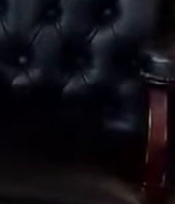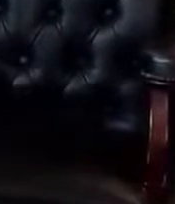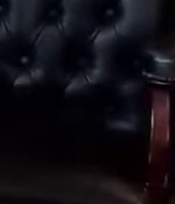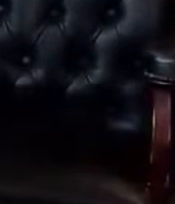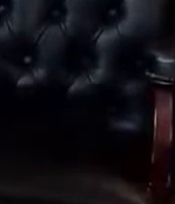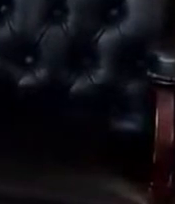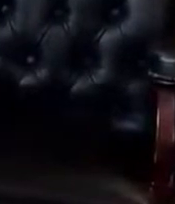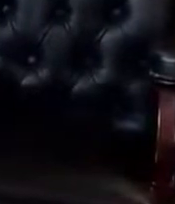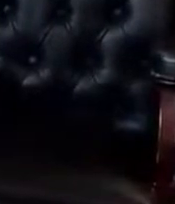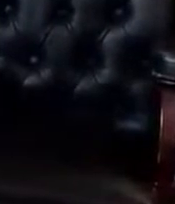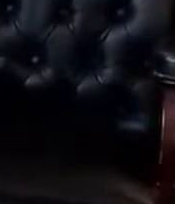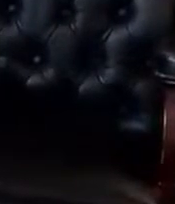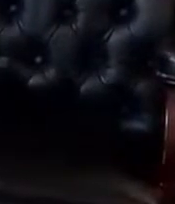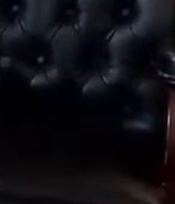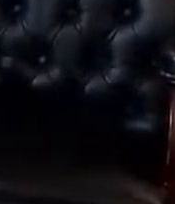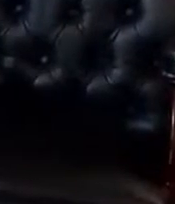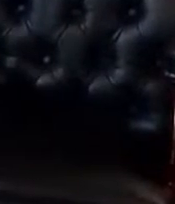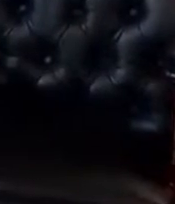esa mujer.